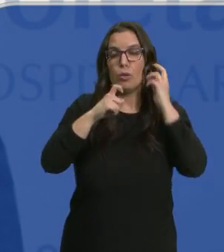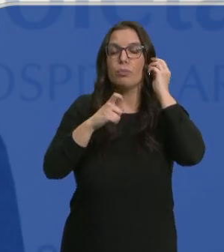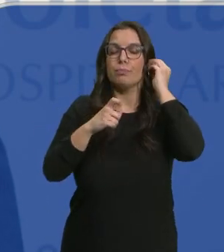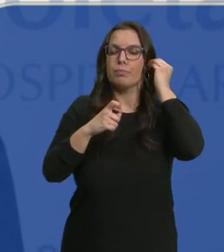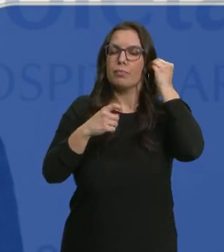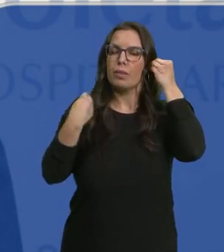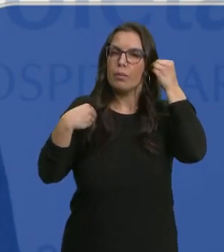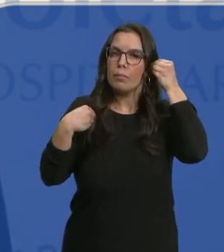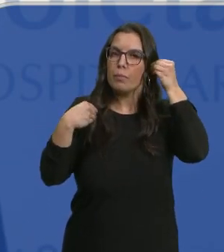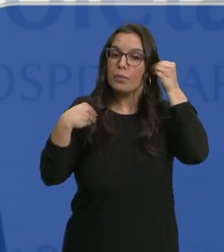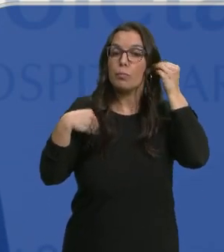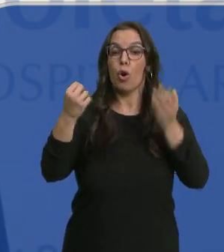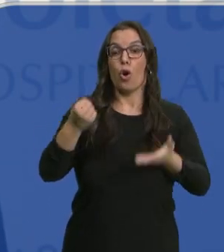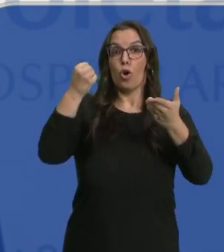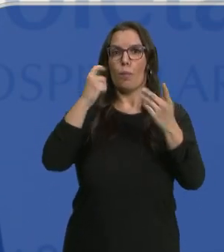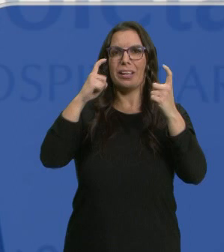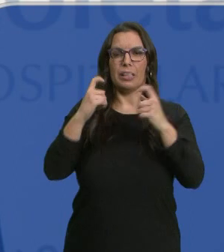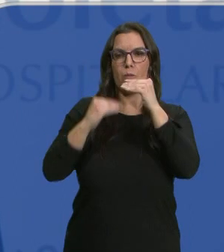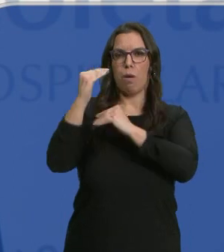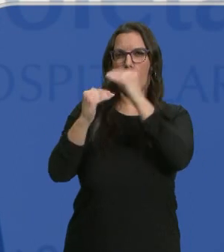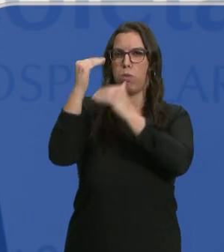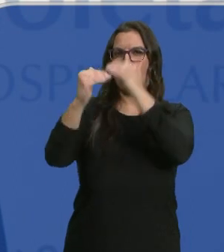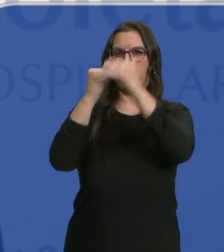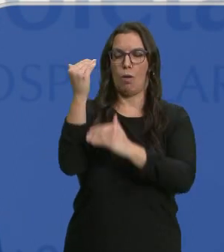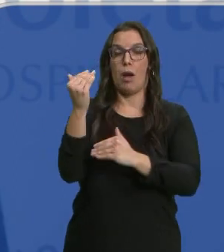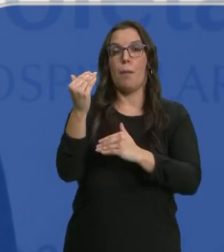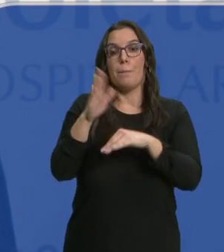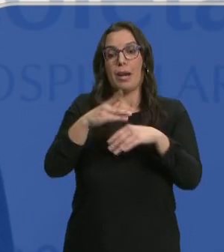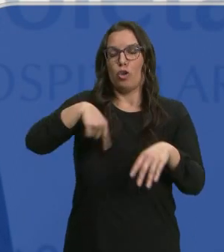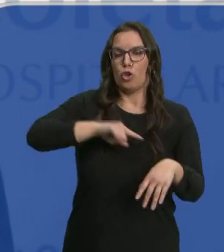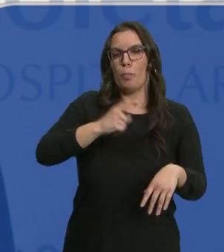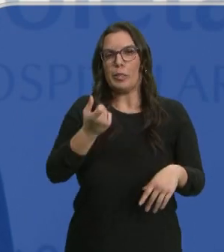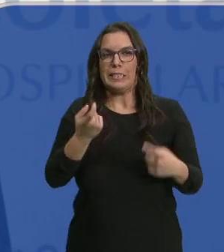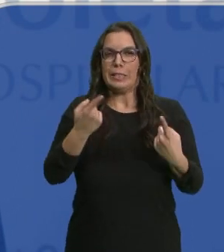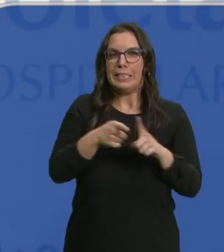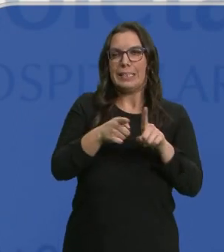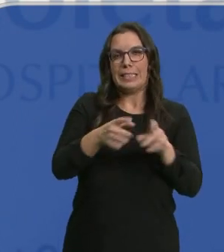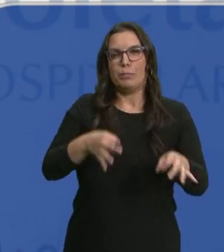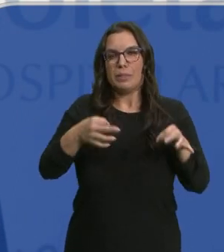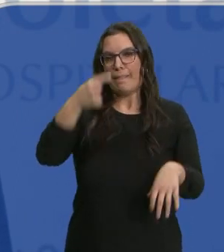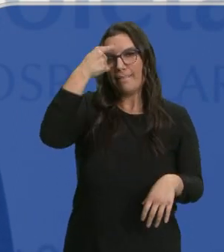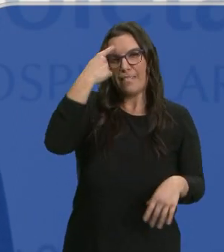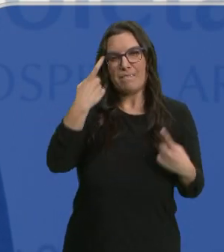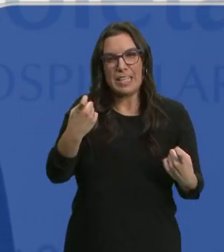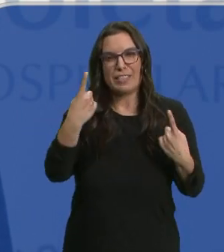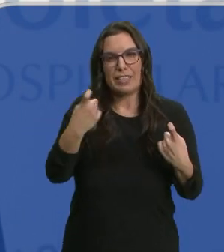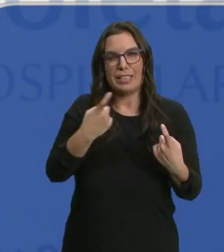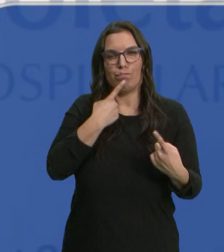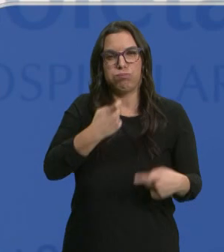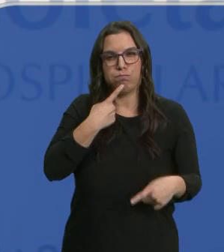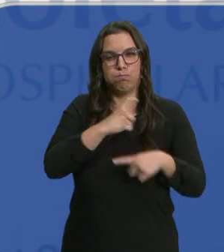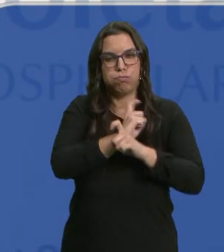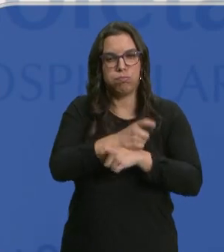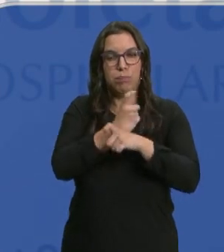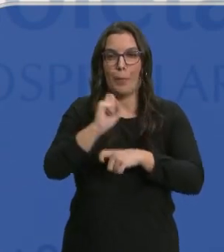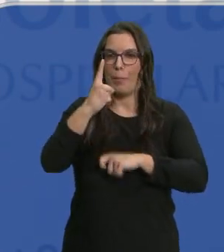es llegar en Copa lo más lejos posible. Creo que para nosotros es un poquito esa asignatura pendiente que hemos tenido durante bastante tiempo y el primer pasito